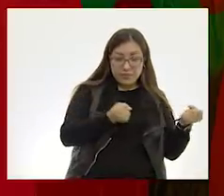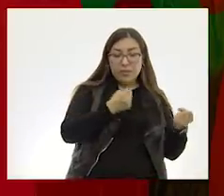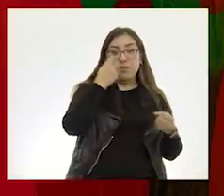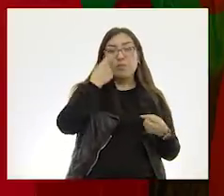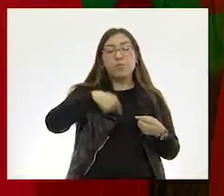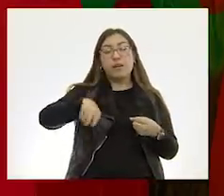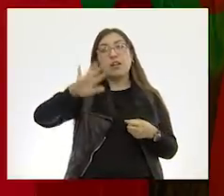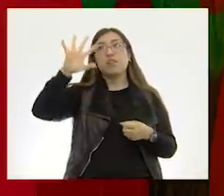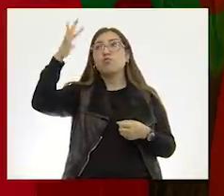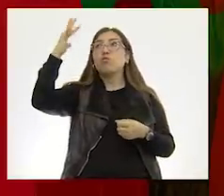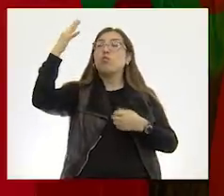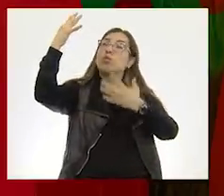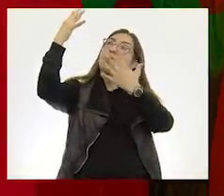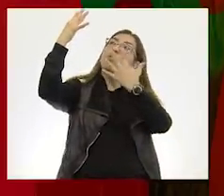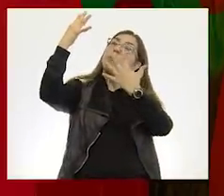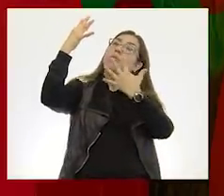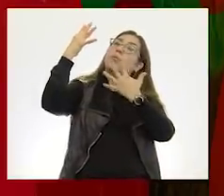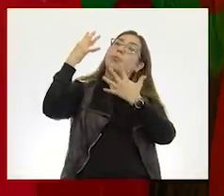sol.